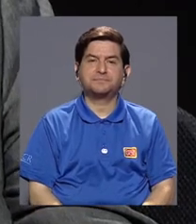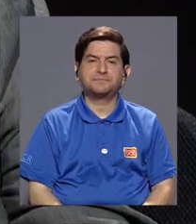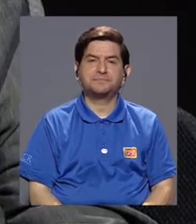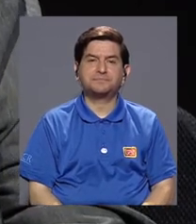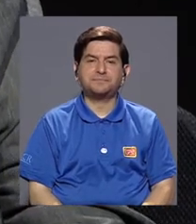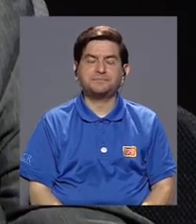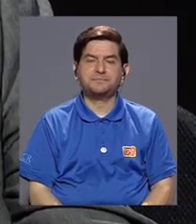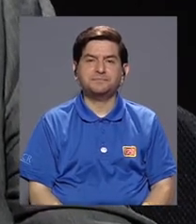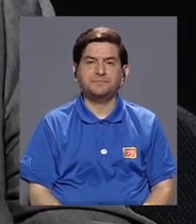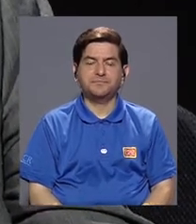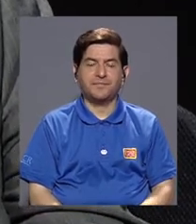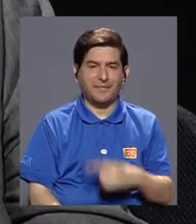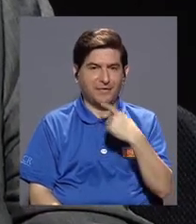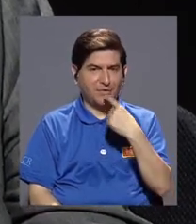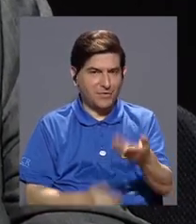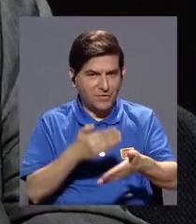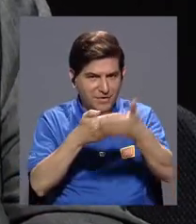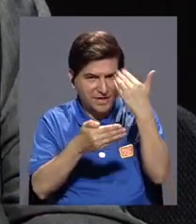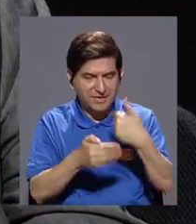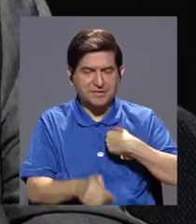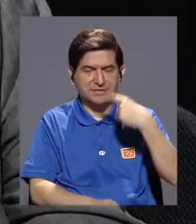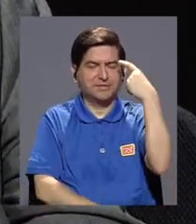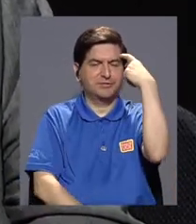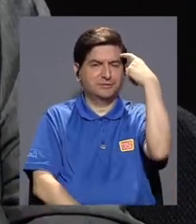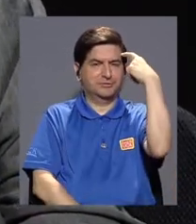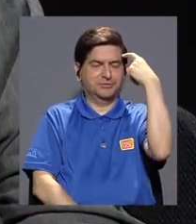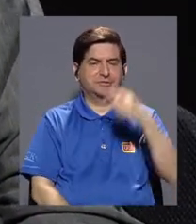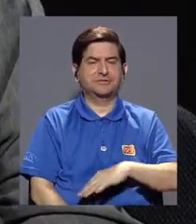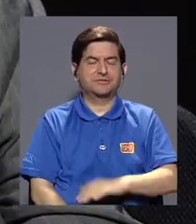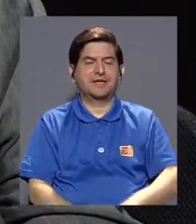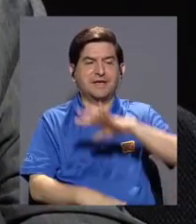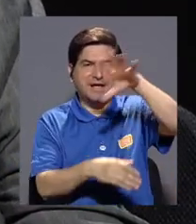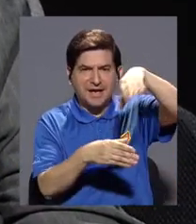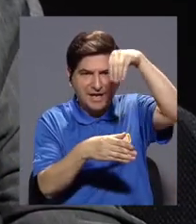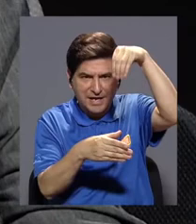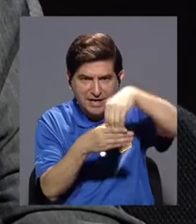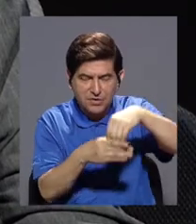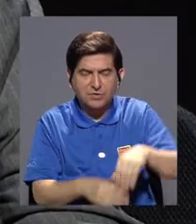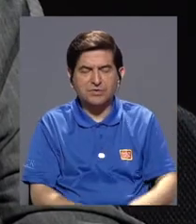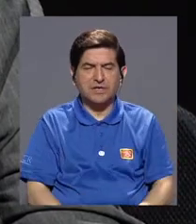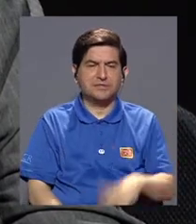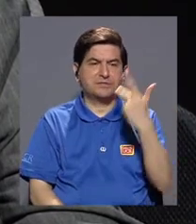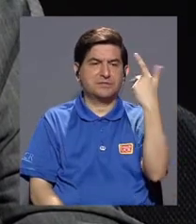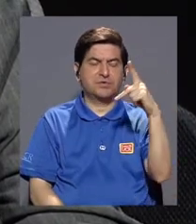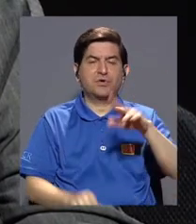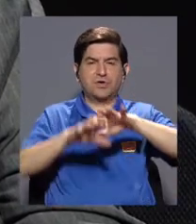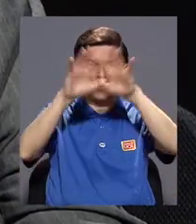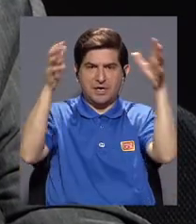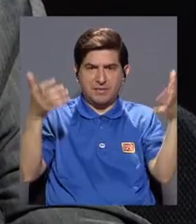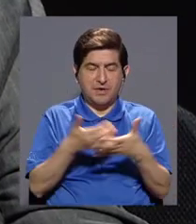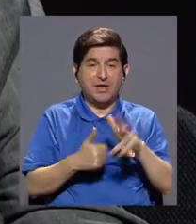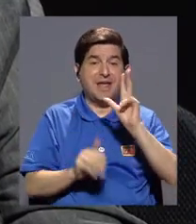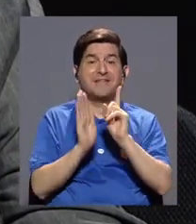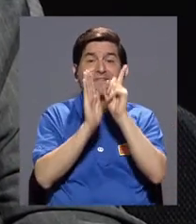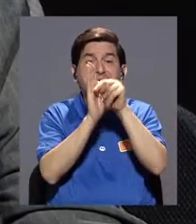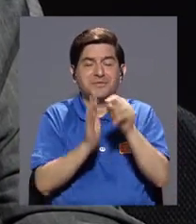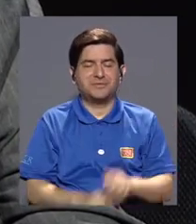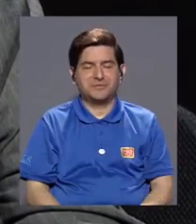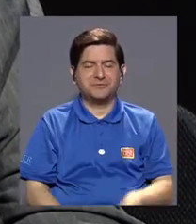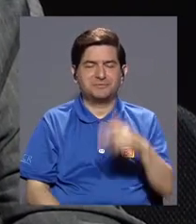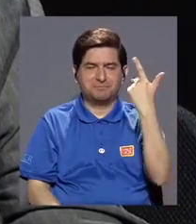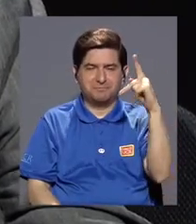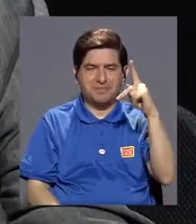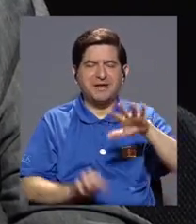mire, esto que estás diciendo me hace pensar también en el contexto, en las amenazas globales. Me quedan 3 minutos. A las